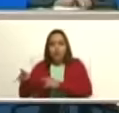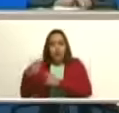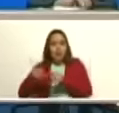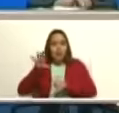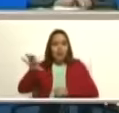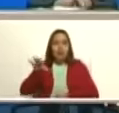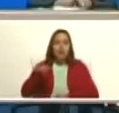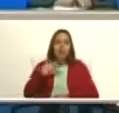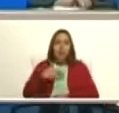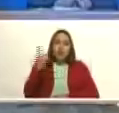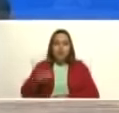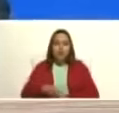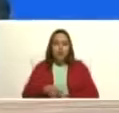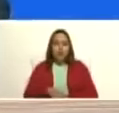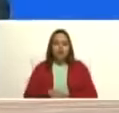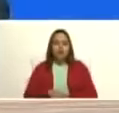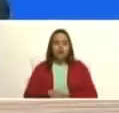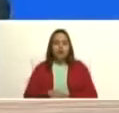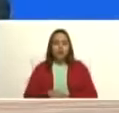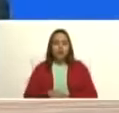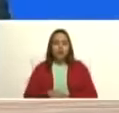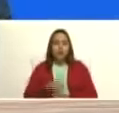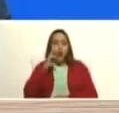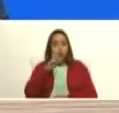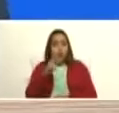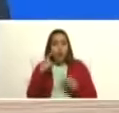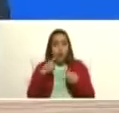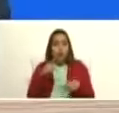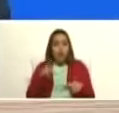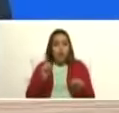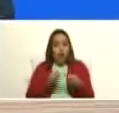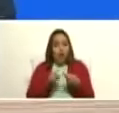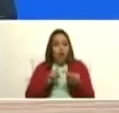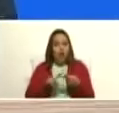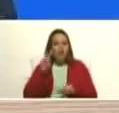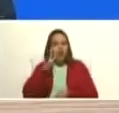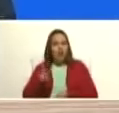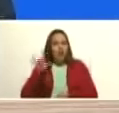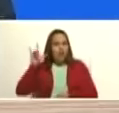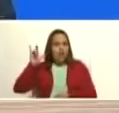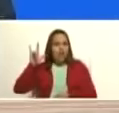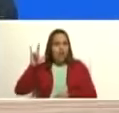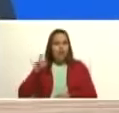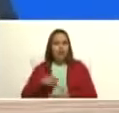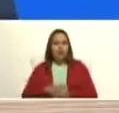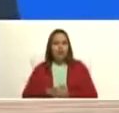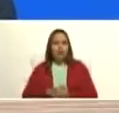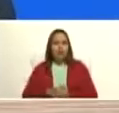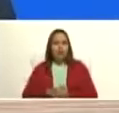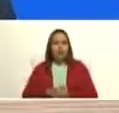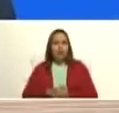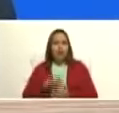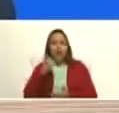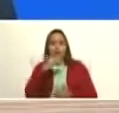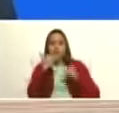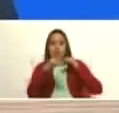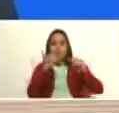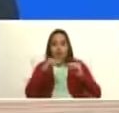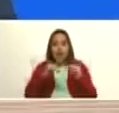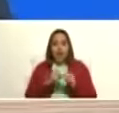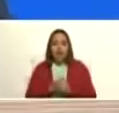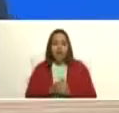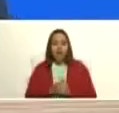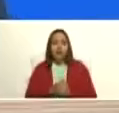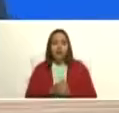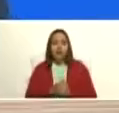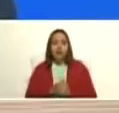Lo siento también en ellos, los veo por TikTok, los veo por Instagram, me mandan mensajes